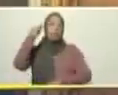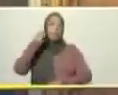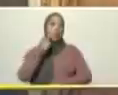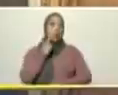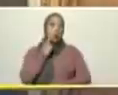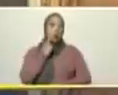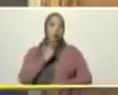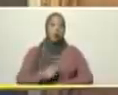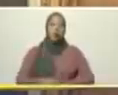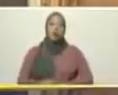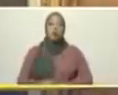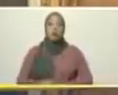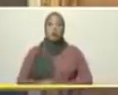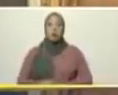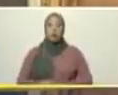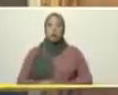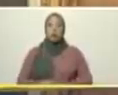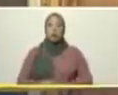siempre